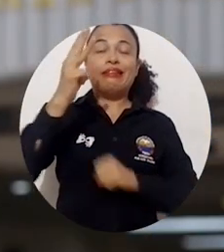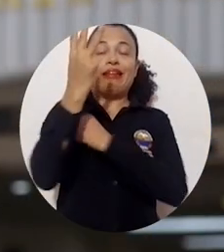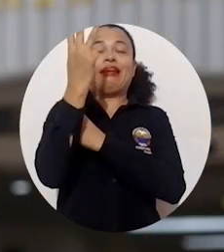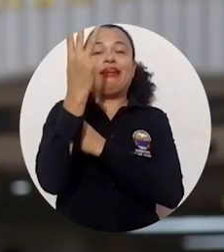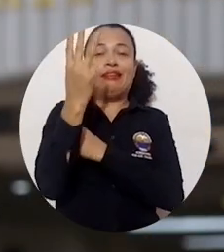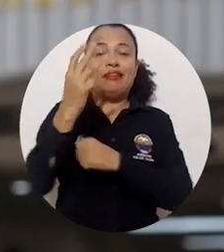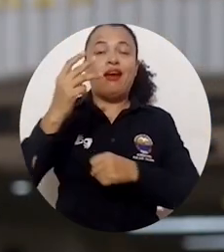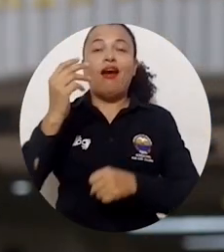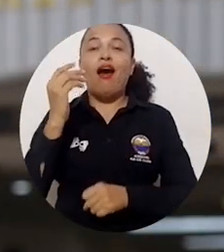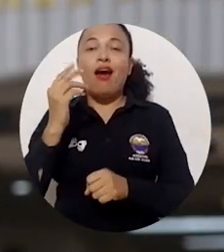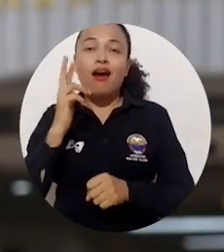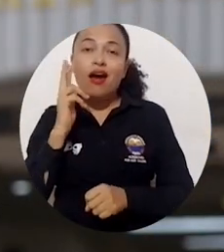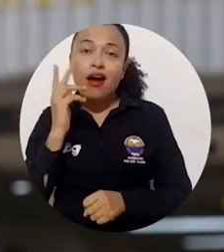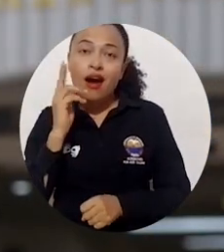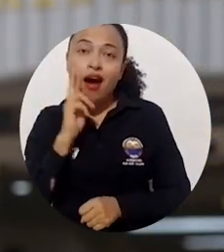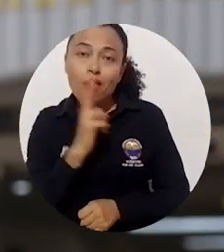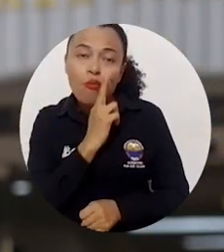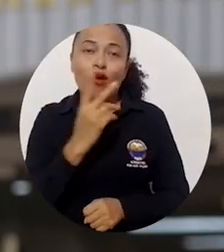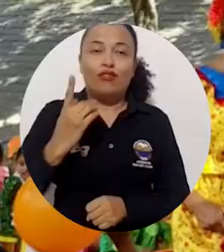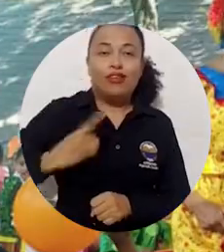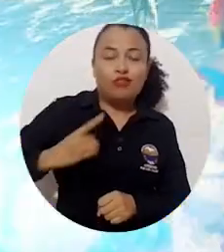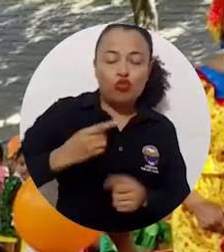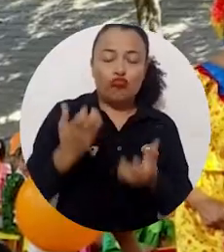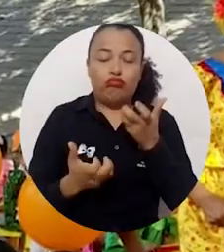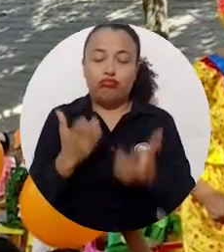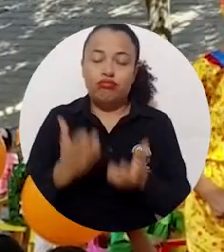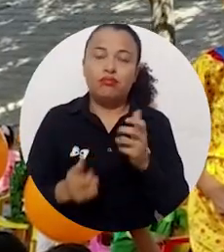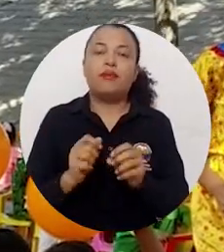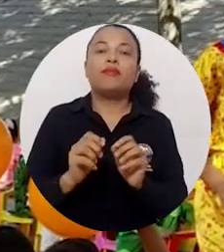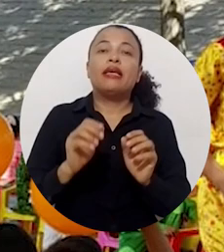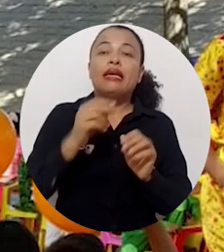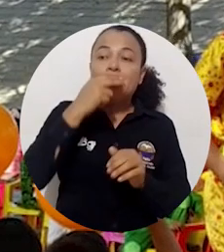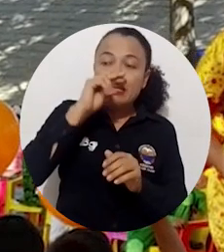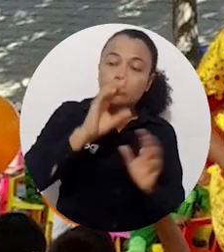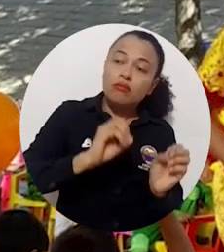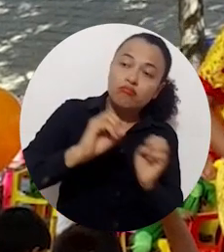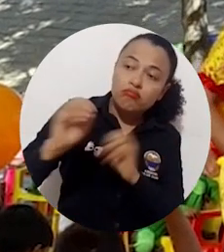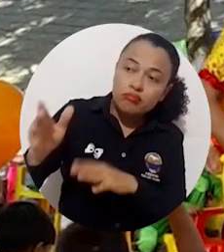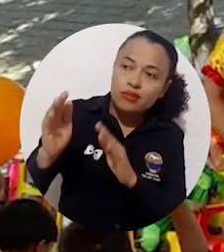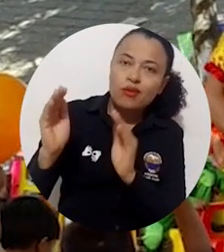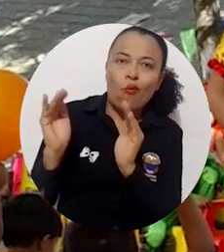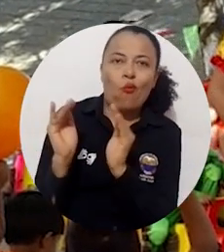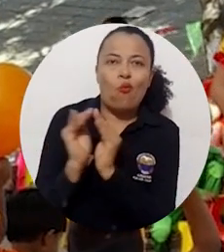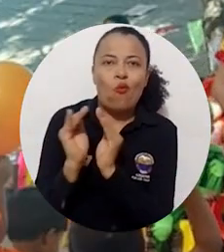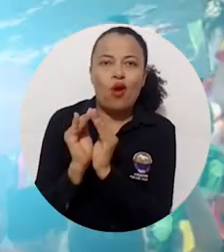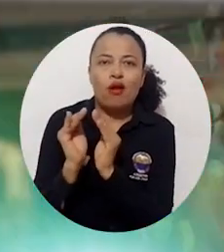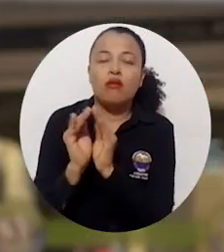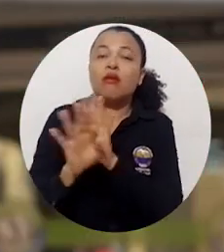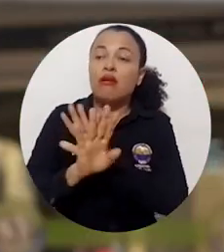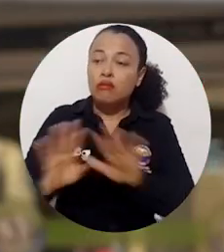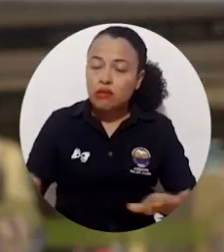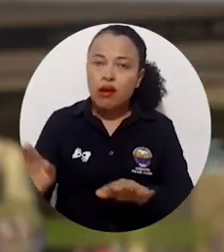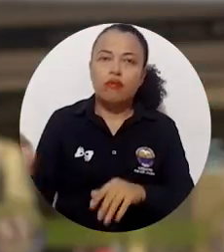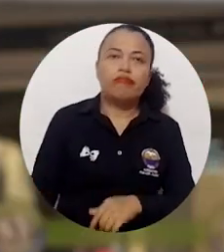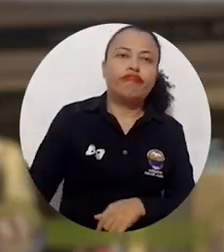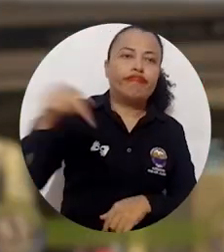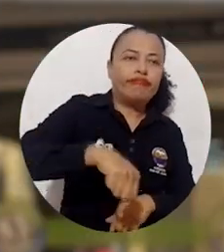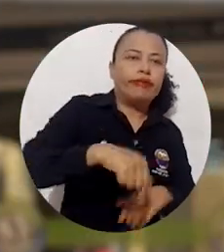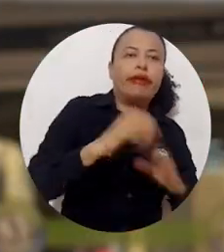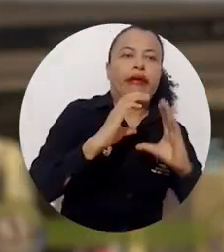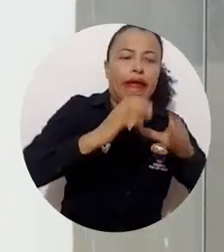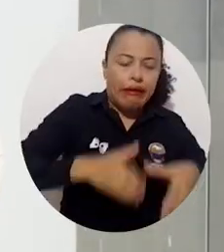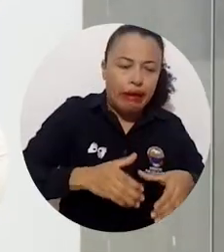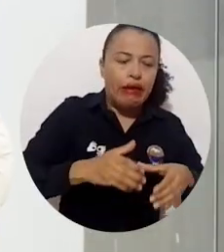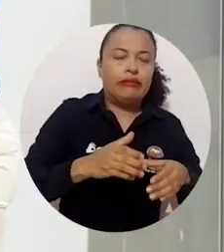levanto a las 3 de la mañana a hacer desayuno, almuerzo. Luego dejo a mi hijo, lo dejo en su guardería. Regreso aquí a la universidad a tomar